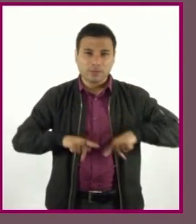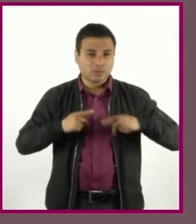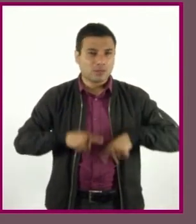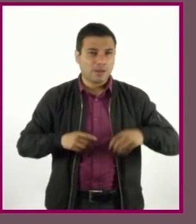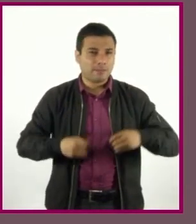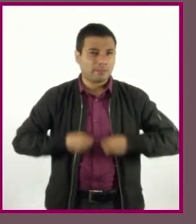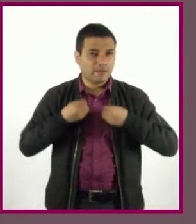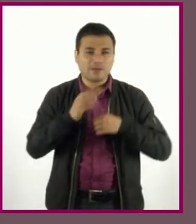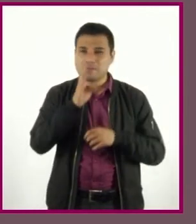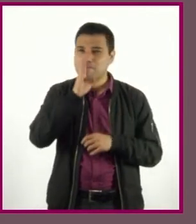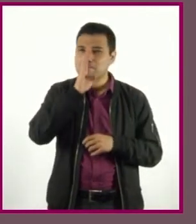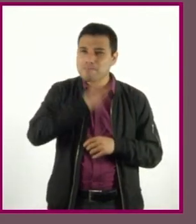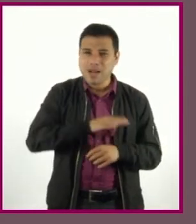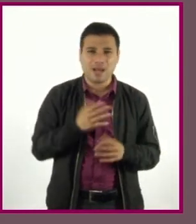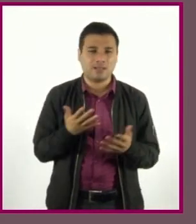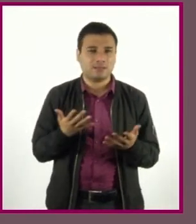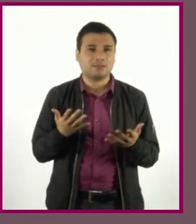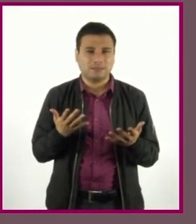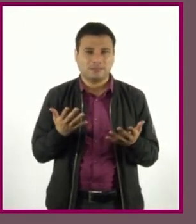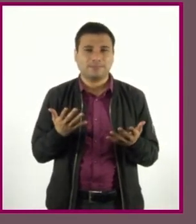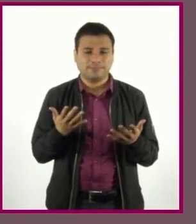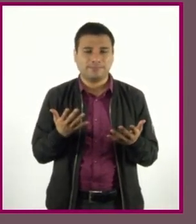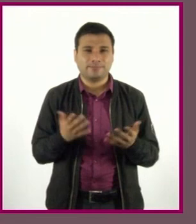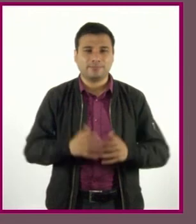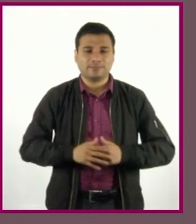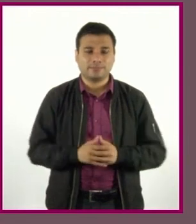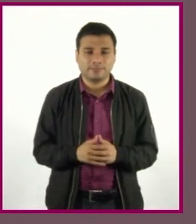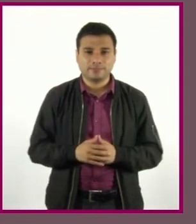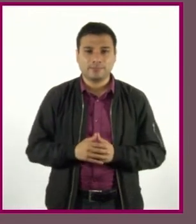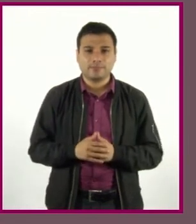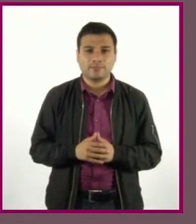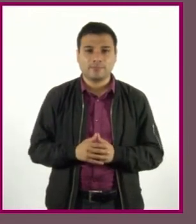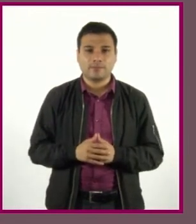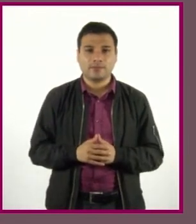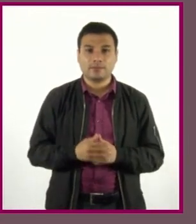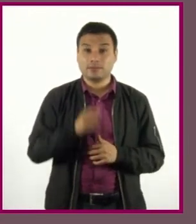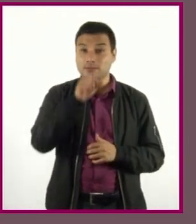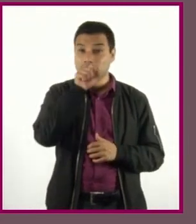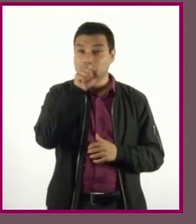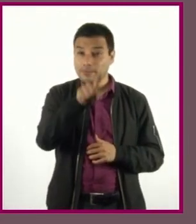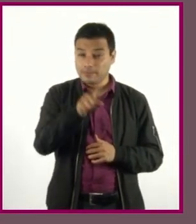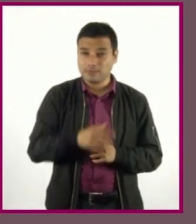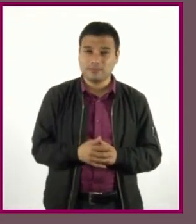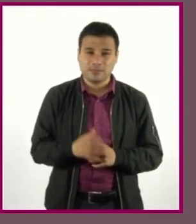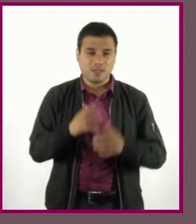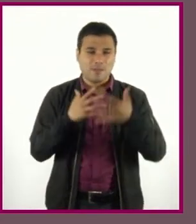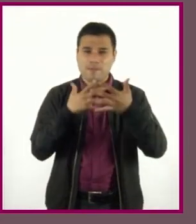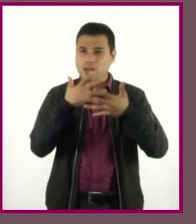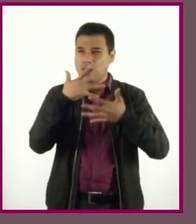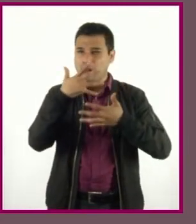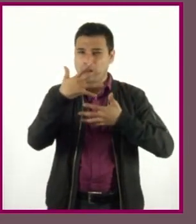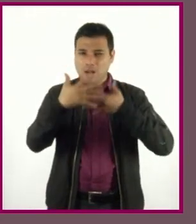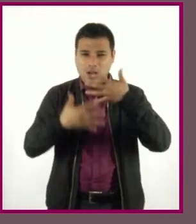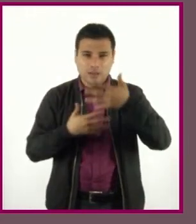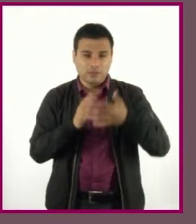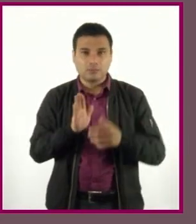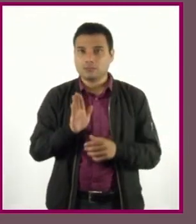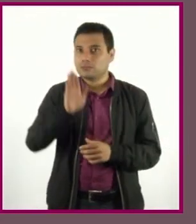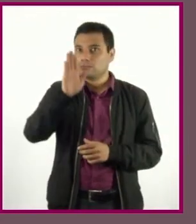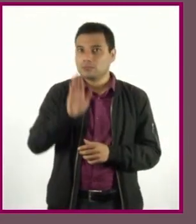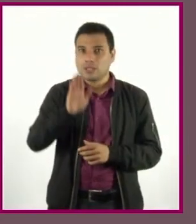de la población que tuvo que emigrar o que permaneció en sus hogares y una inestabilidad que parece no